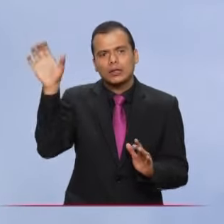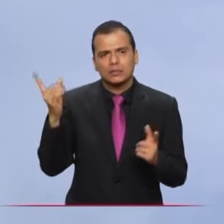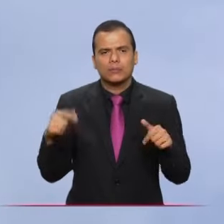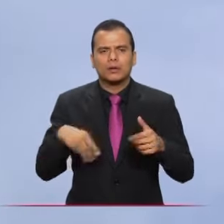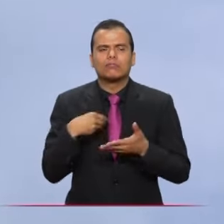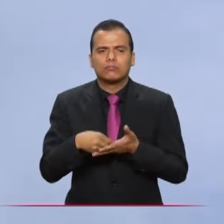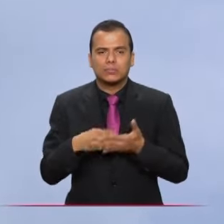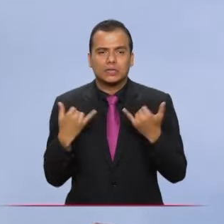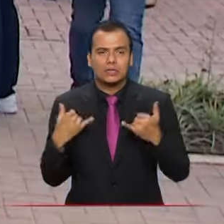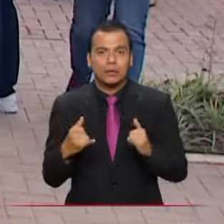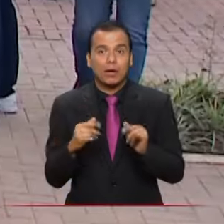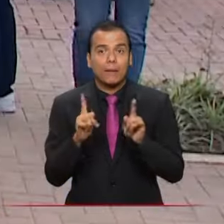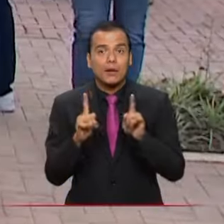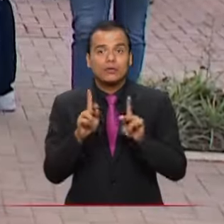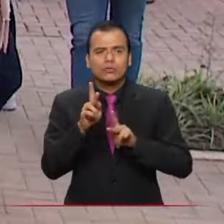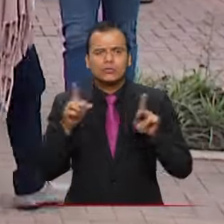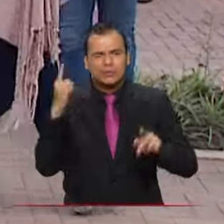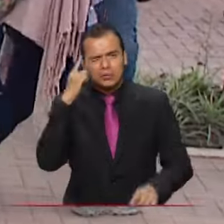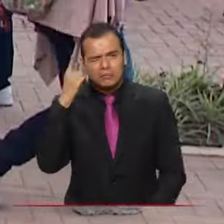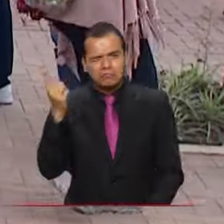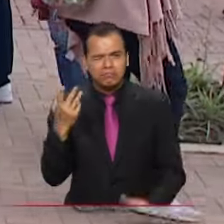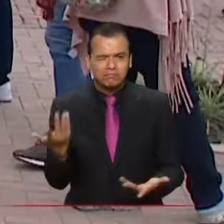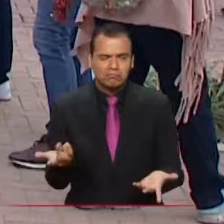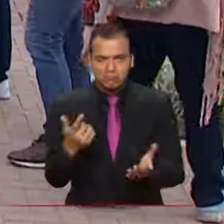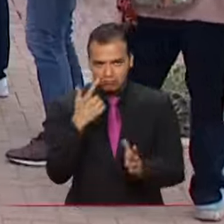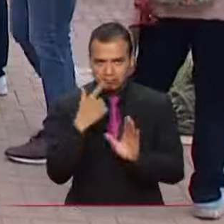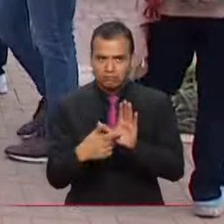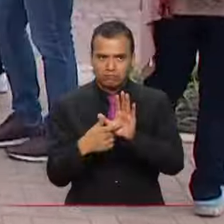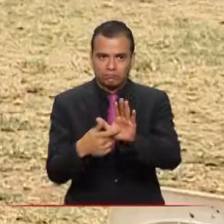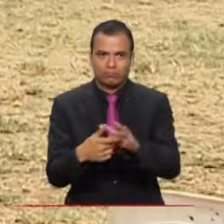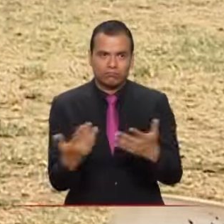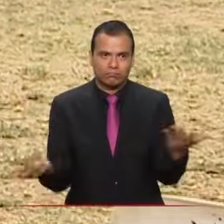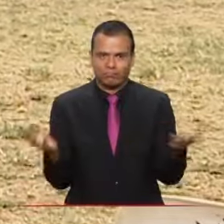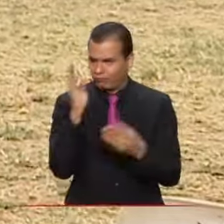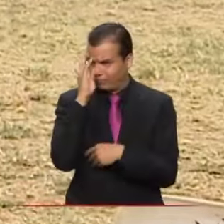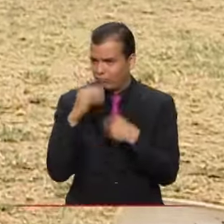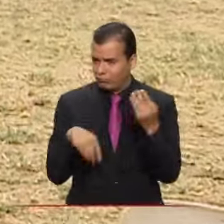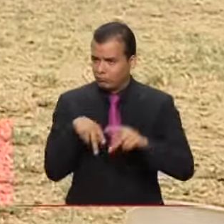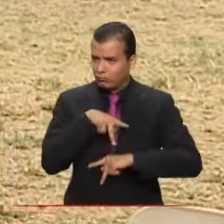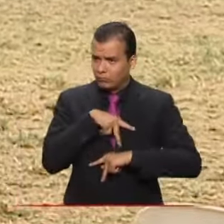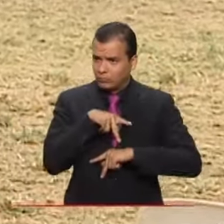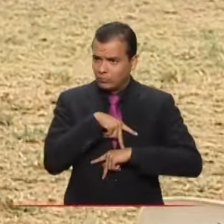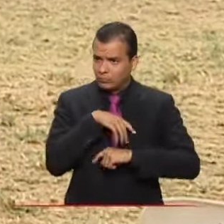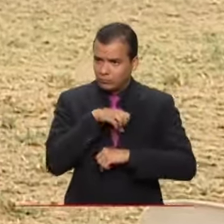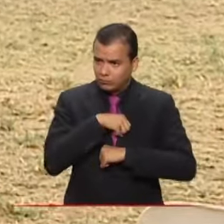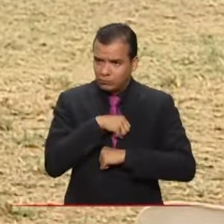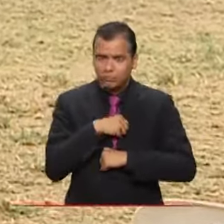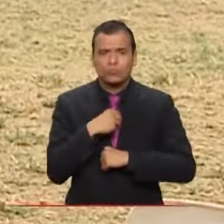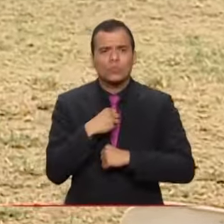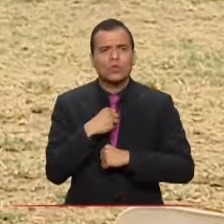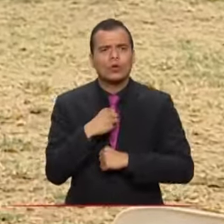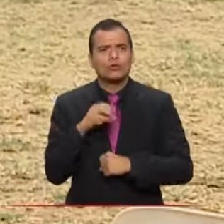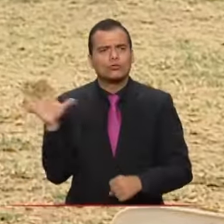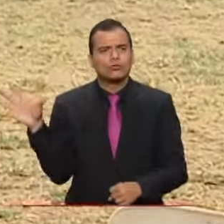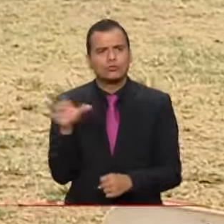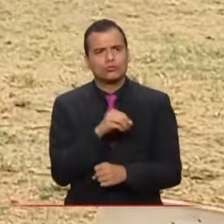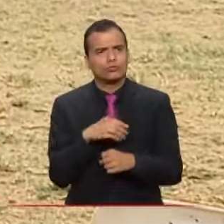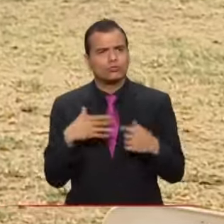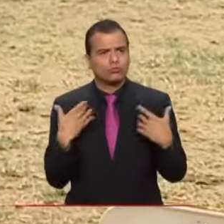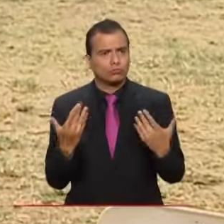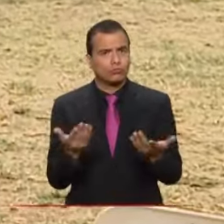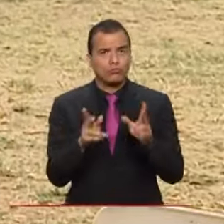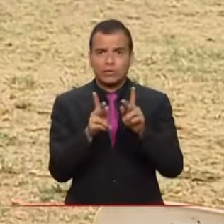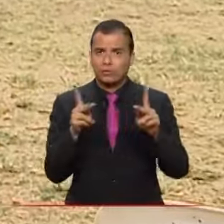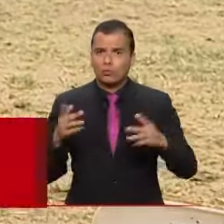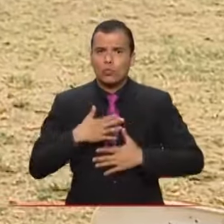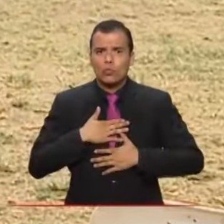esa propuesta están divididas. No me parece, porque se supone que es patrimonio cultural y debería estar para acceso a todos